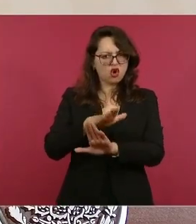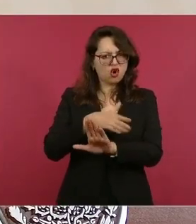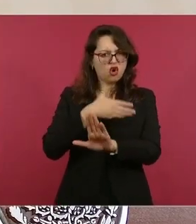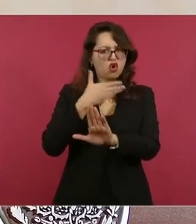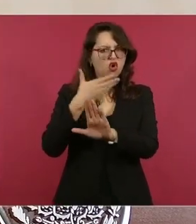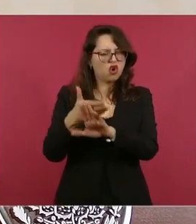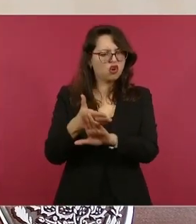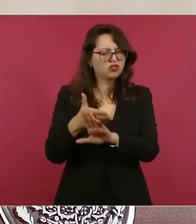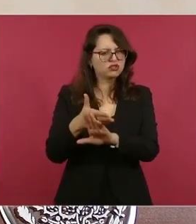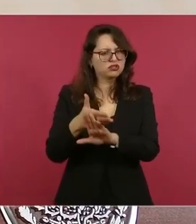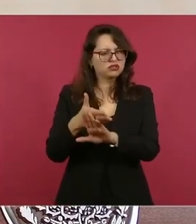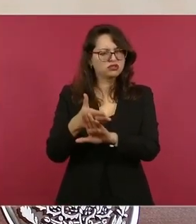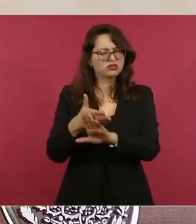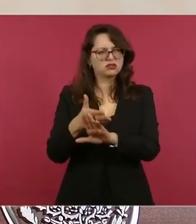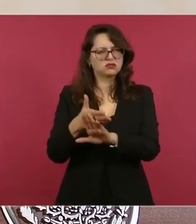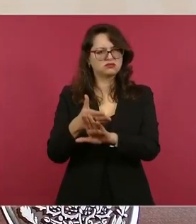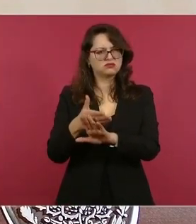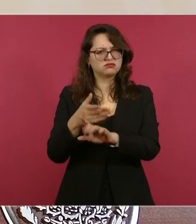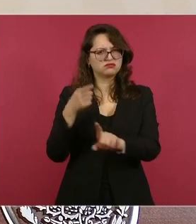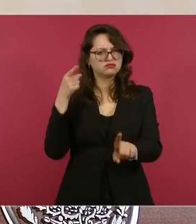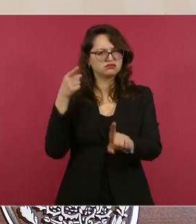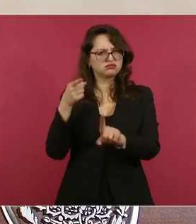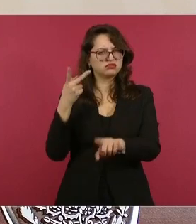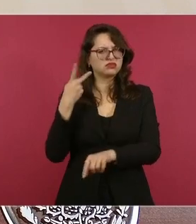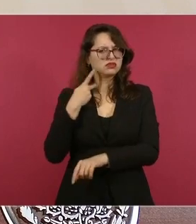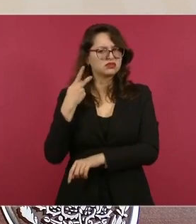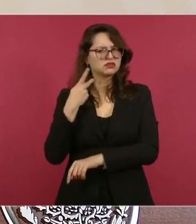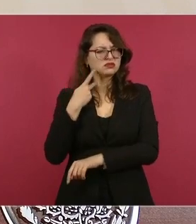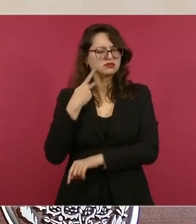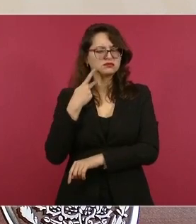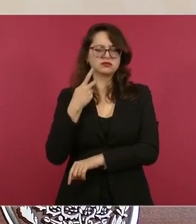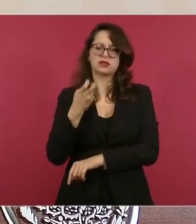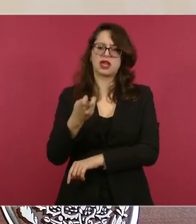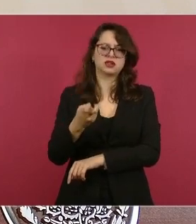que tengan un propósito político,